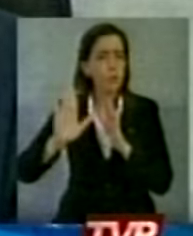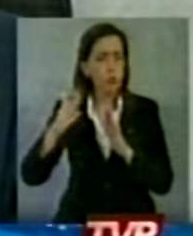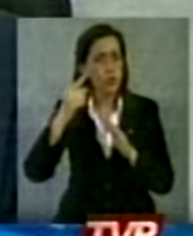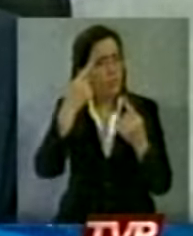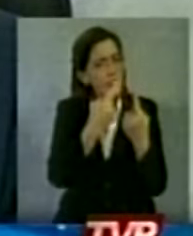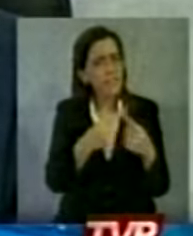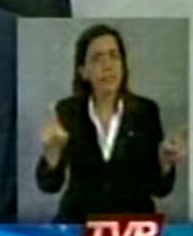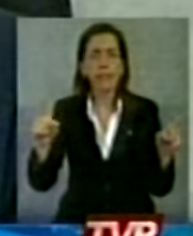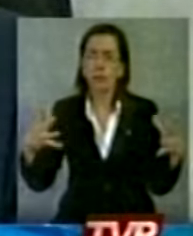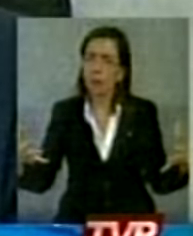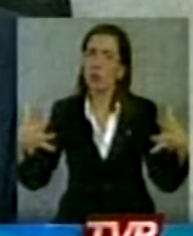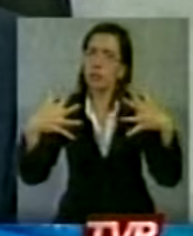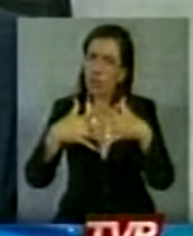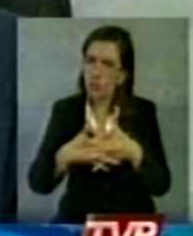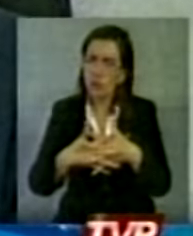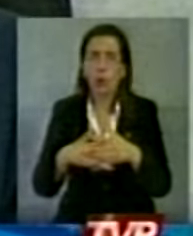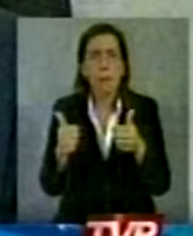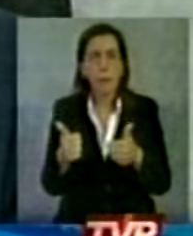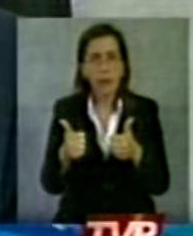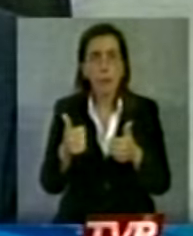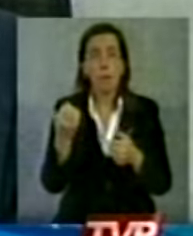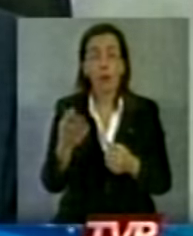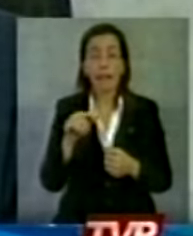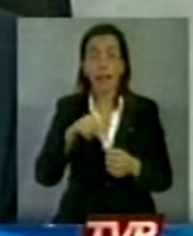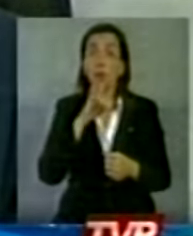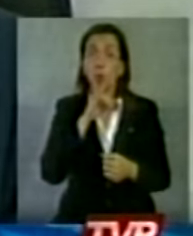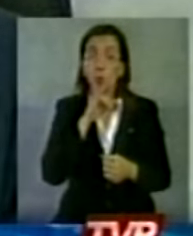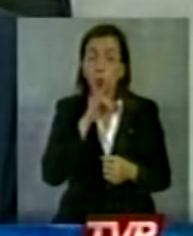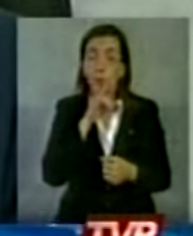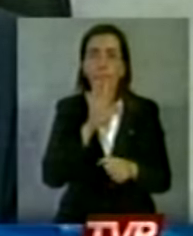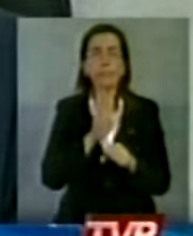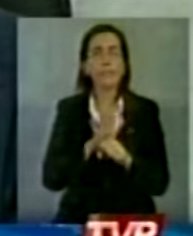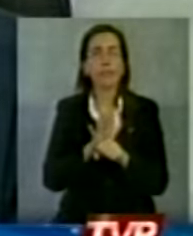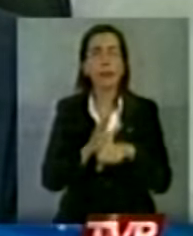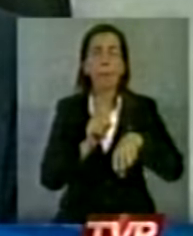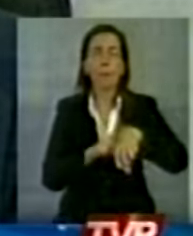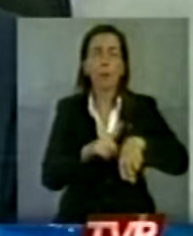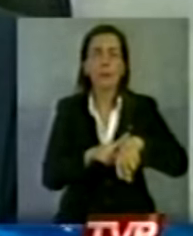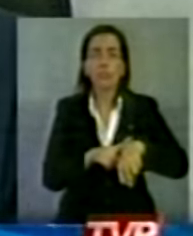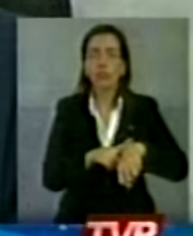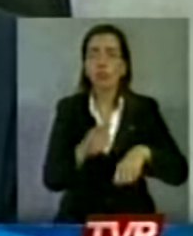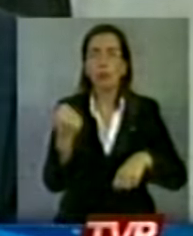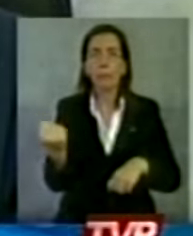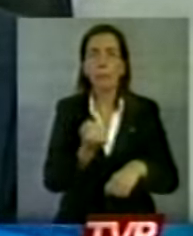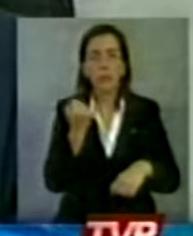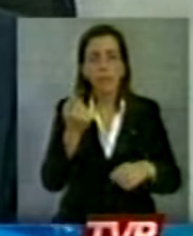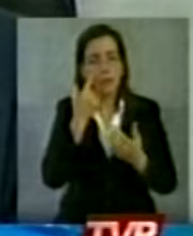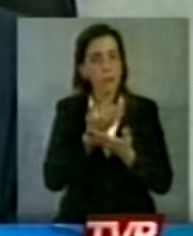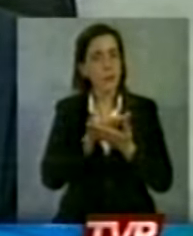integrada. Nuestra provincia ha sido el espacio de una interacción cultural dinámica y